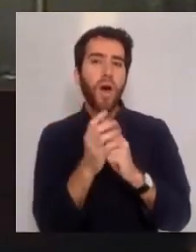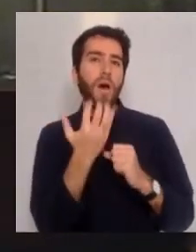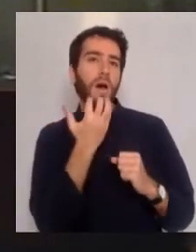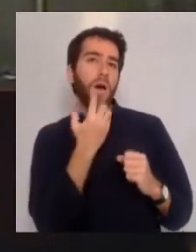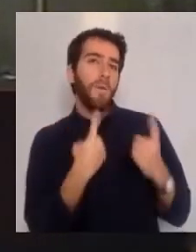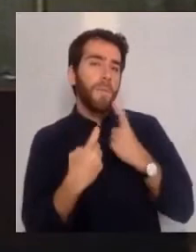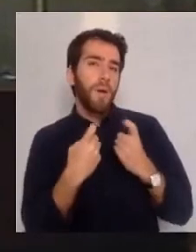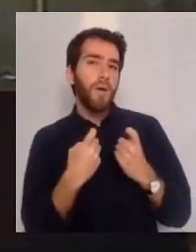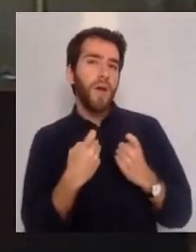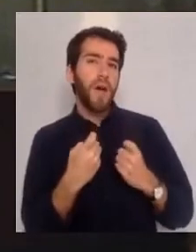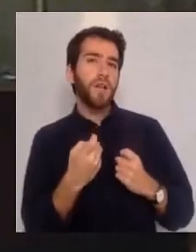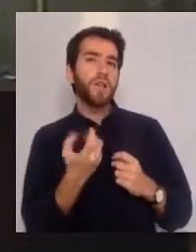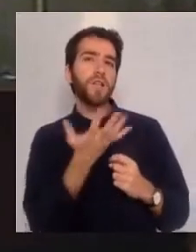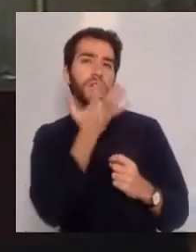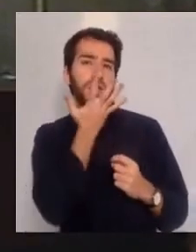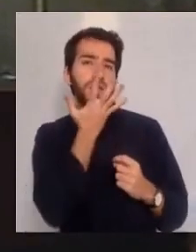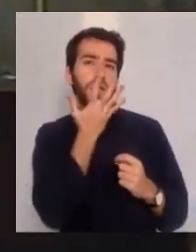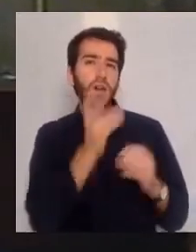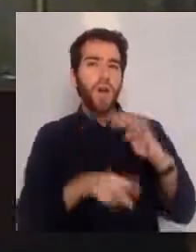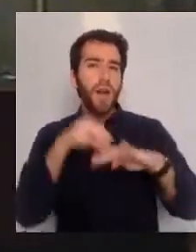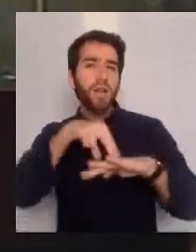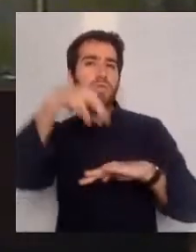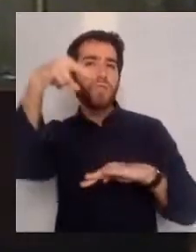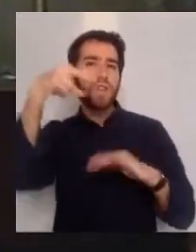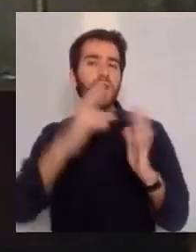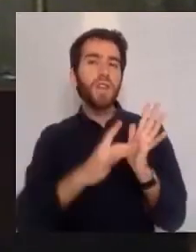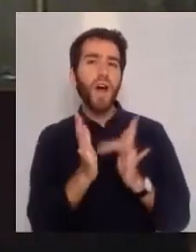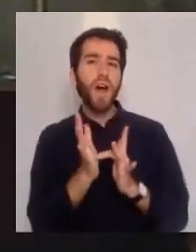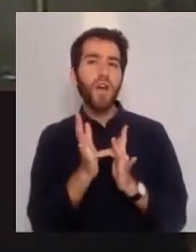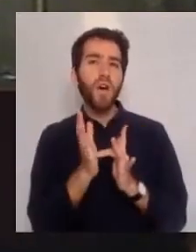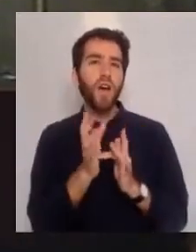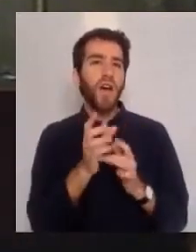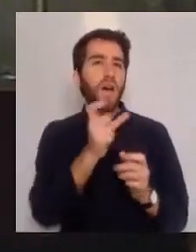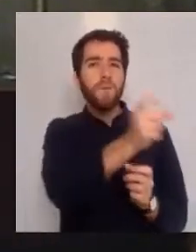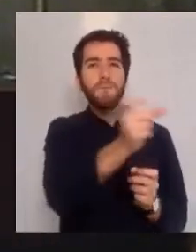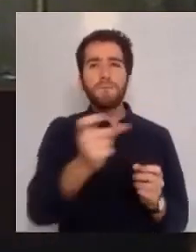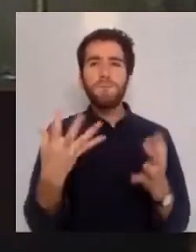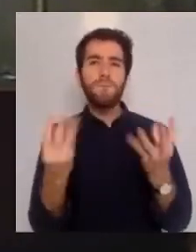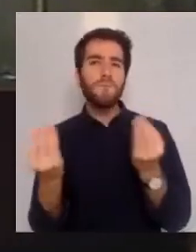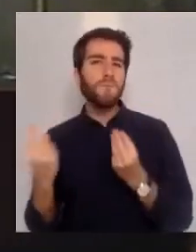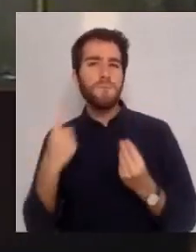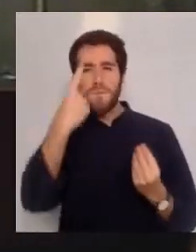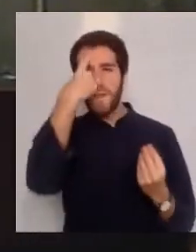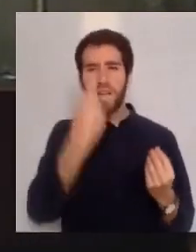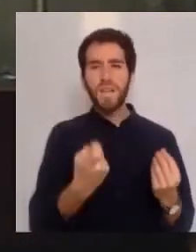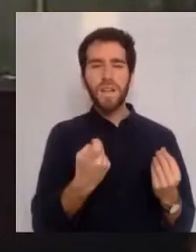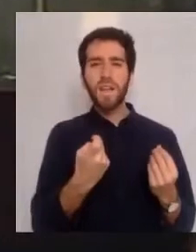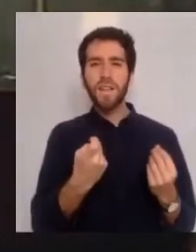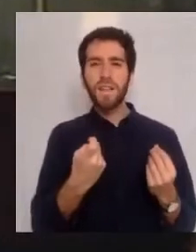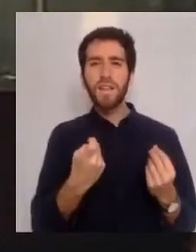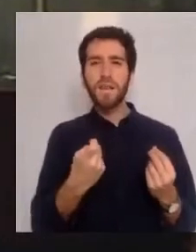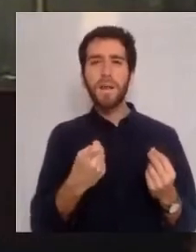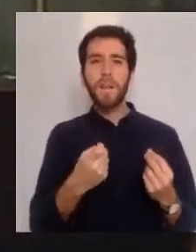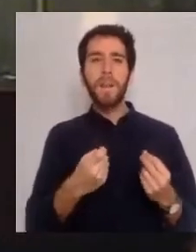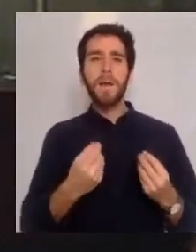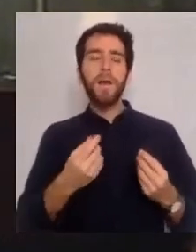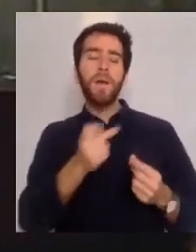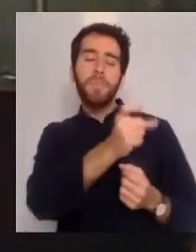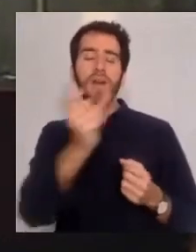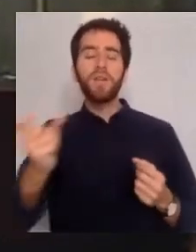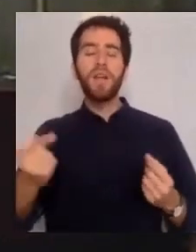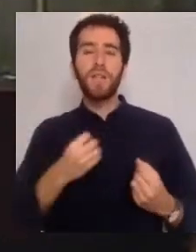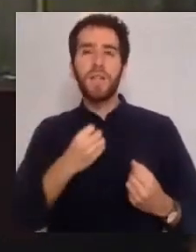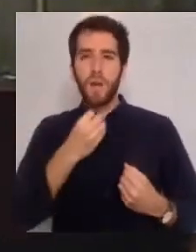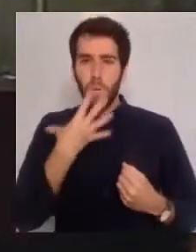de amor y de entrega que está generando en tantos creyentes y tanta gente de buena voluntad? Esto es